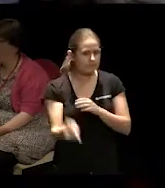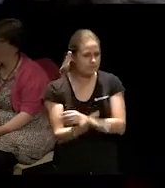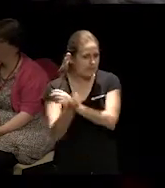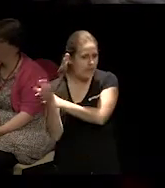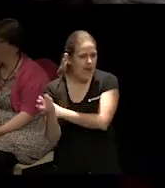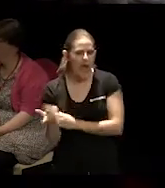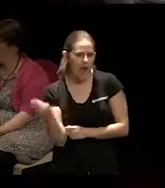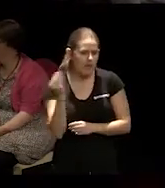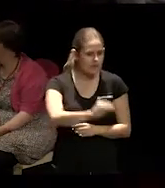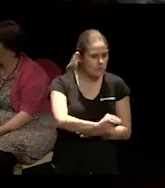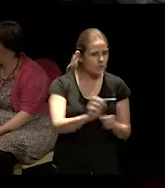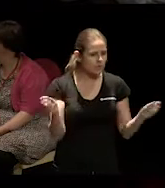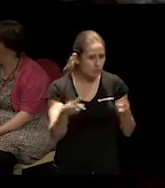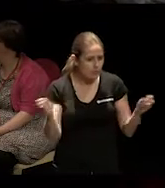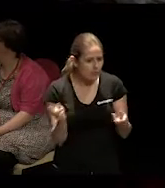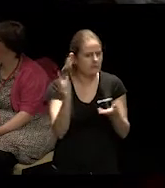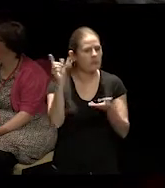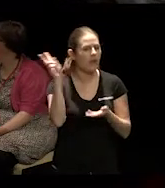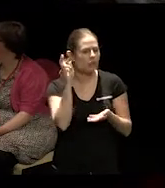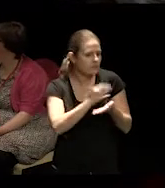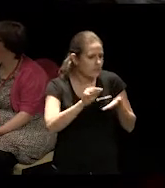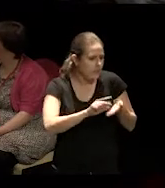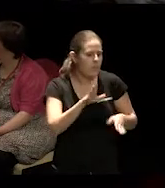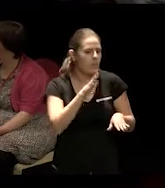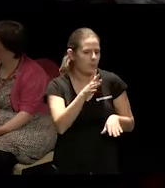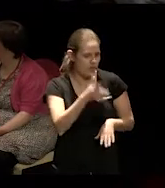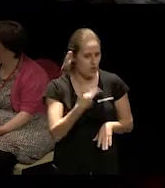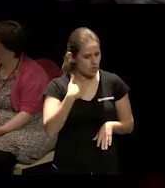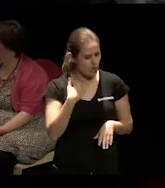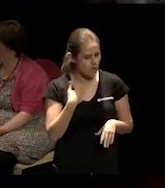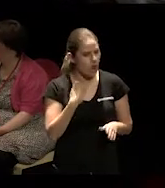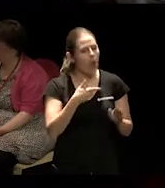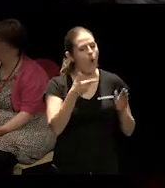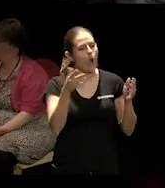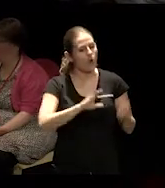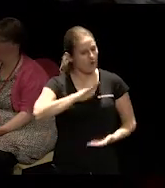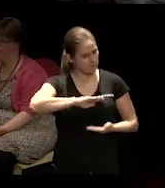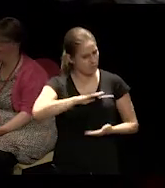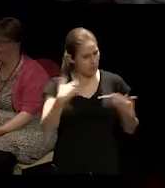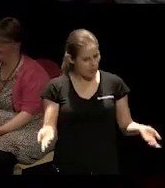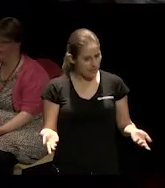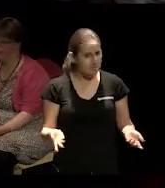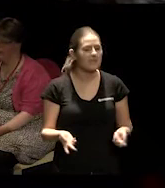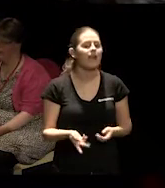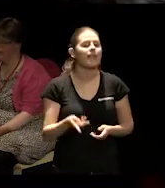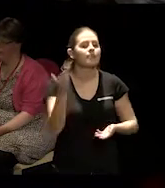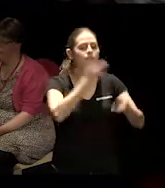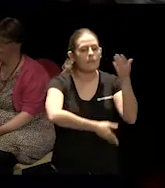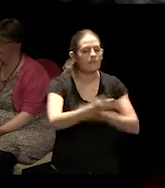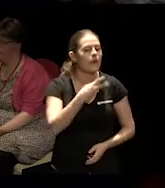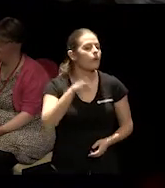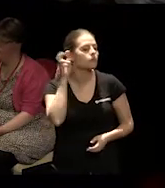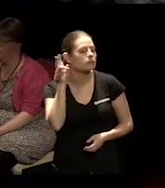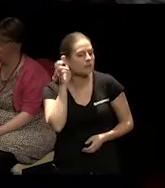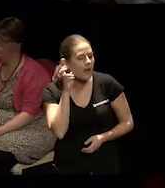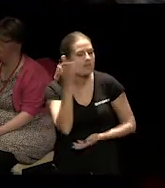Nuestras competencias están en tres vías, básicamente. La discapacidad auditiva, la discapacidad visual y la discapacidad